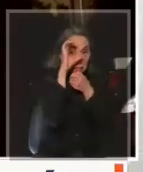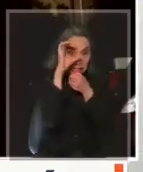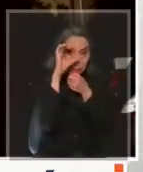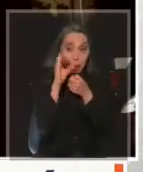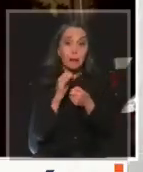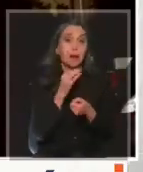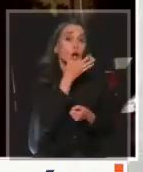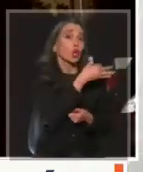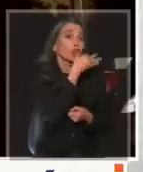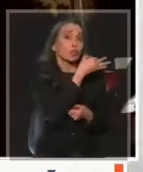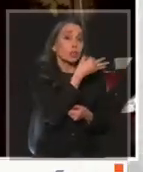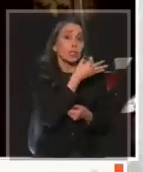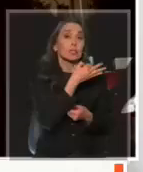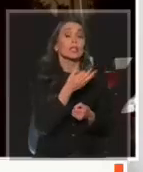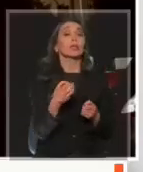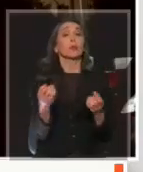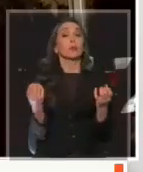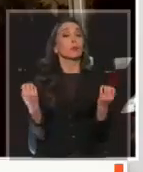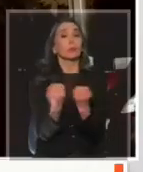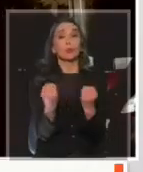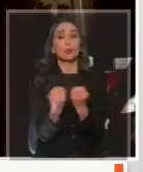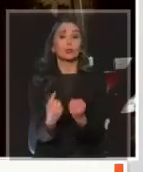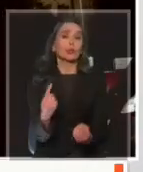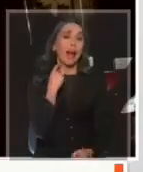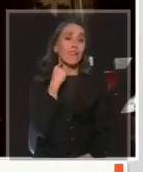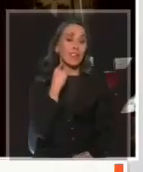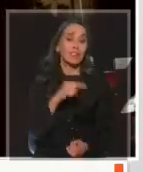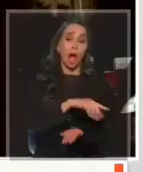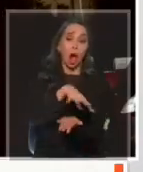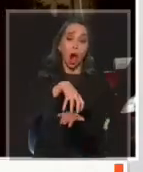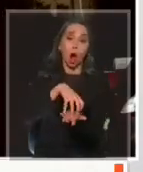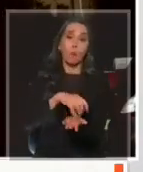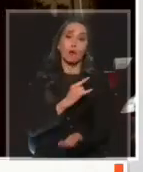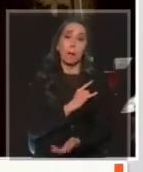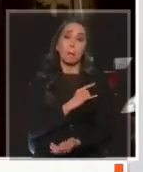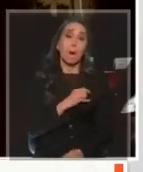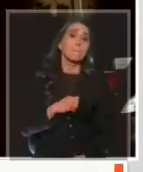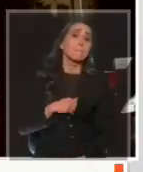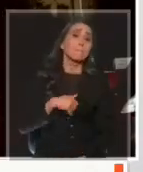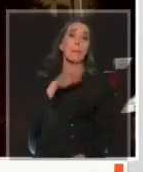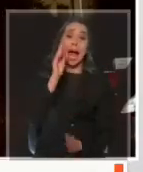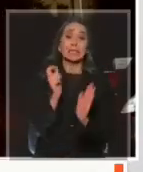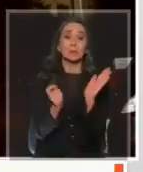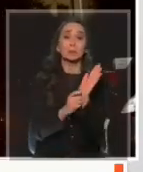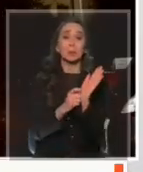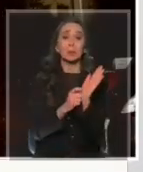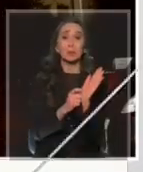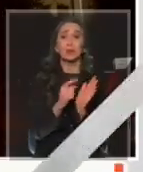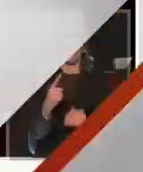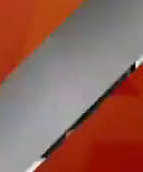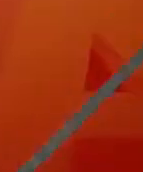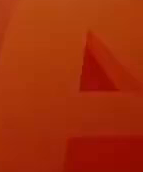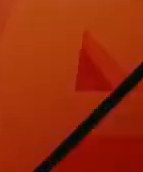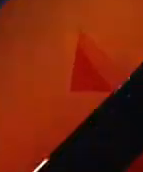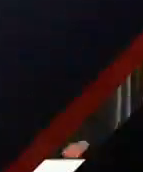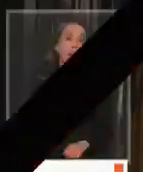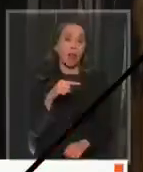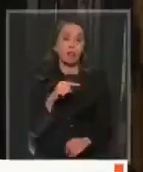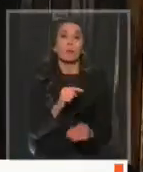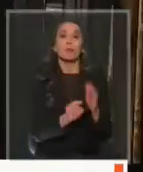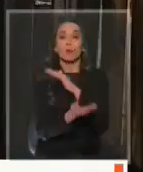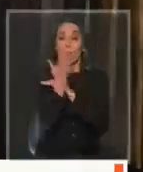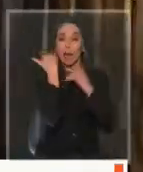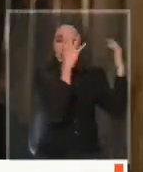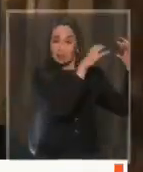despacho con una afectación importante. Estamos hablando de la comuna de Maipú, la más afectada hasta este momento después de lo que ha sido este sistema